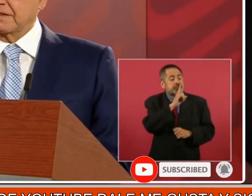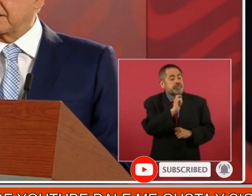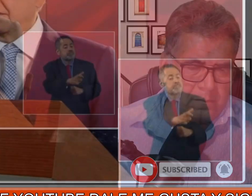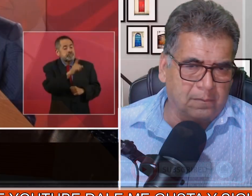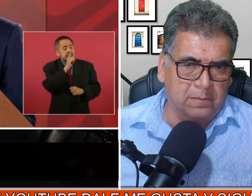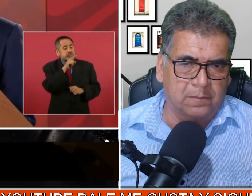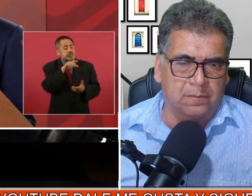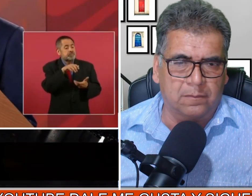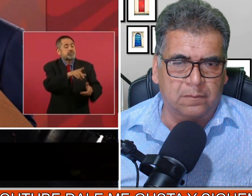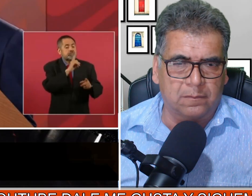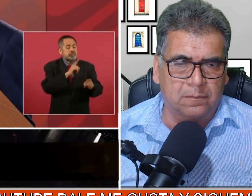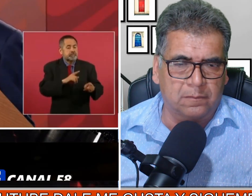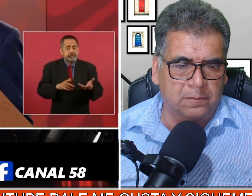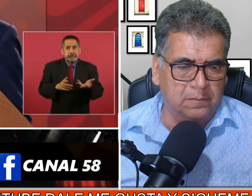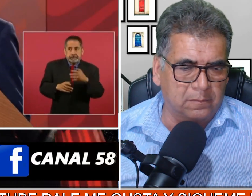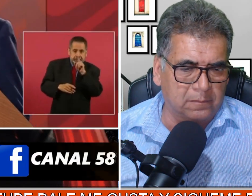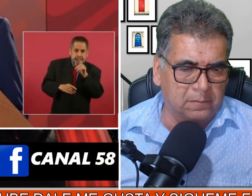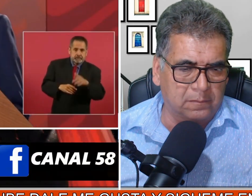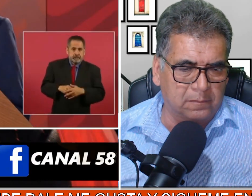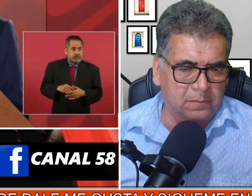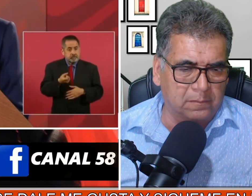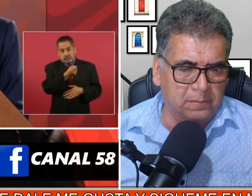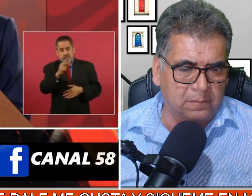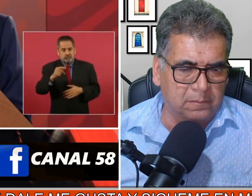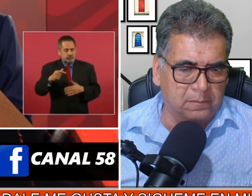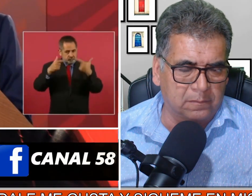Gente de la academia.